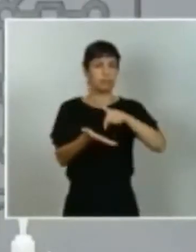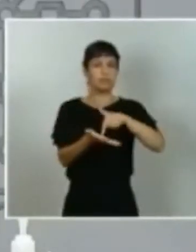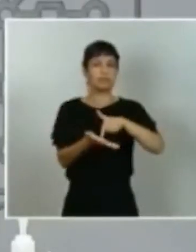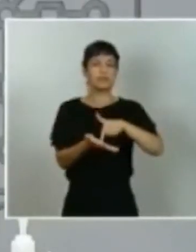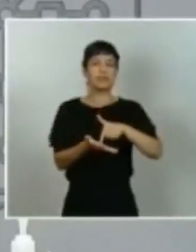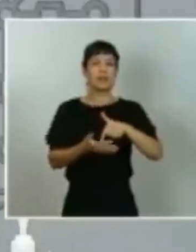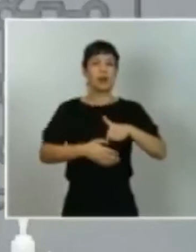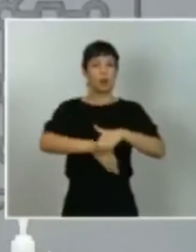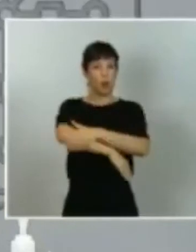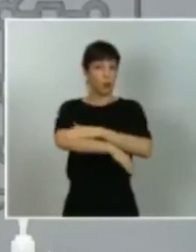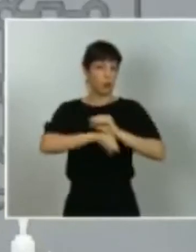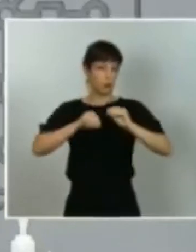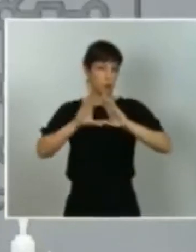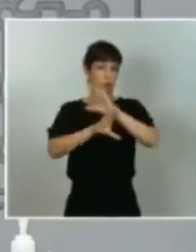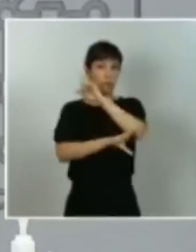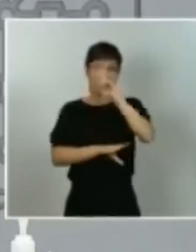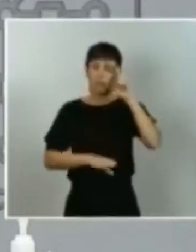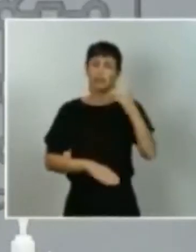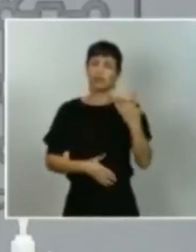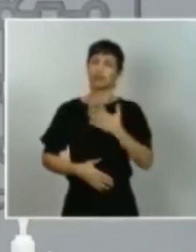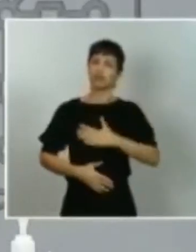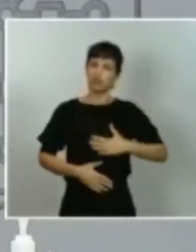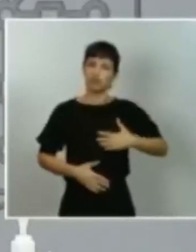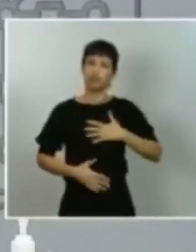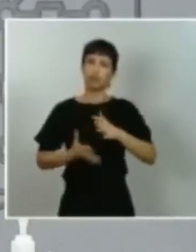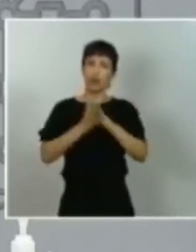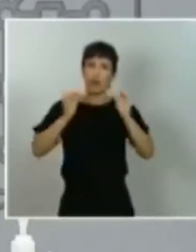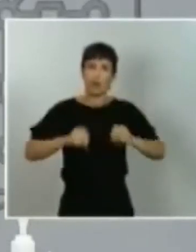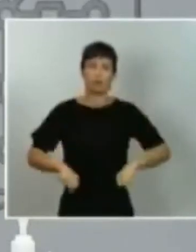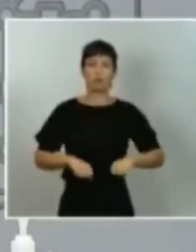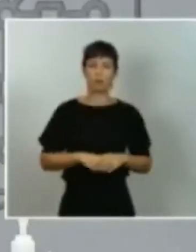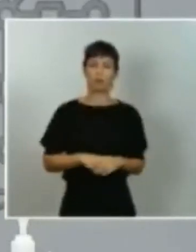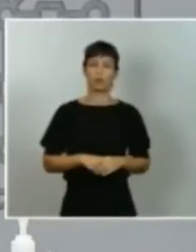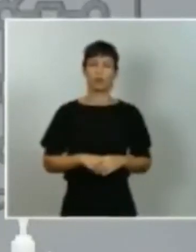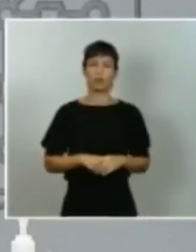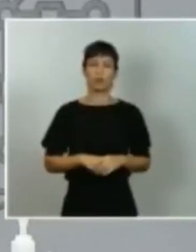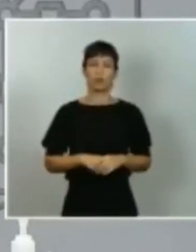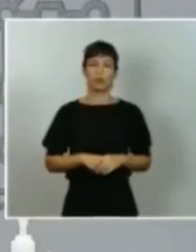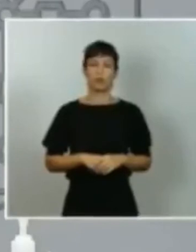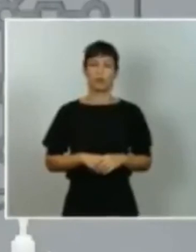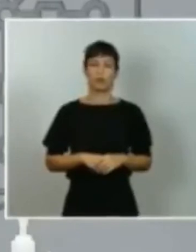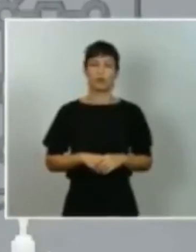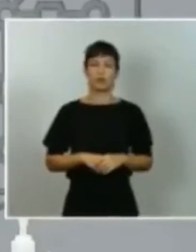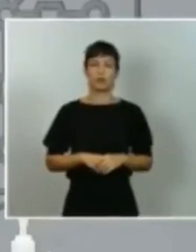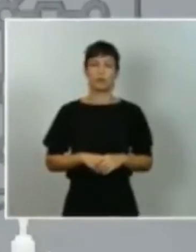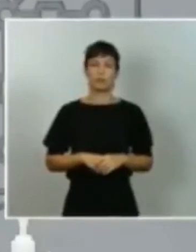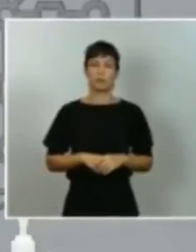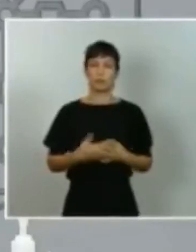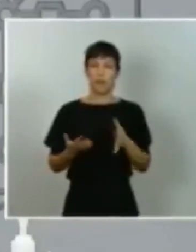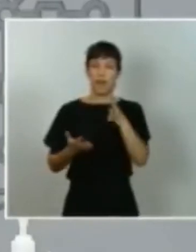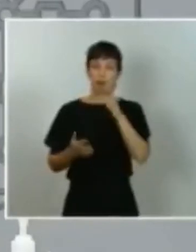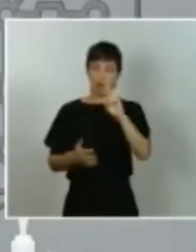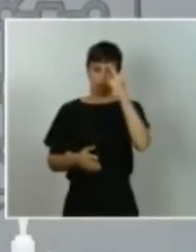se mostraba satisfecho por este acuerdo. Nadie entiende su marcha atrás ahora, ni los madrileños, ni